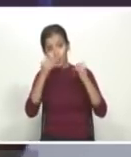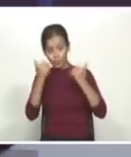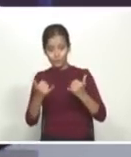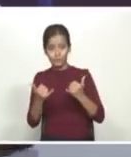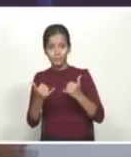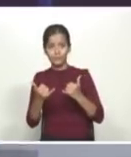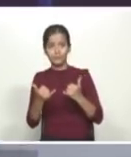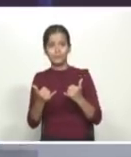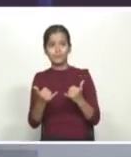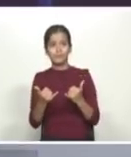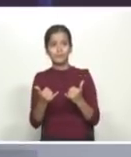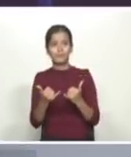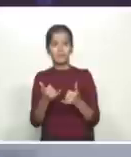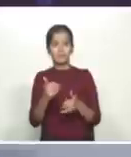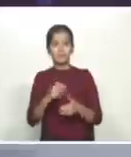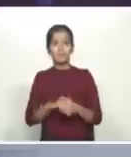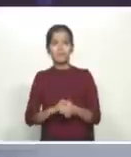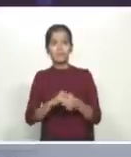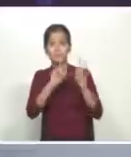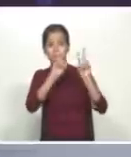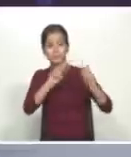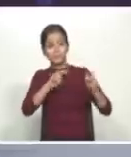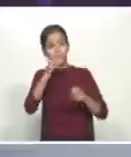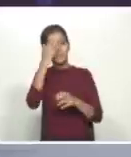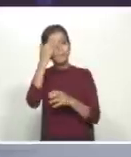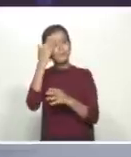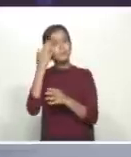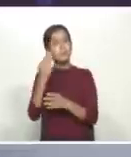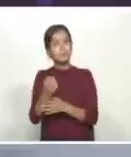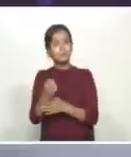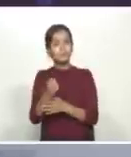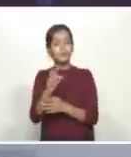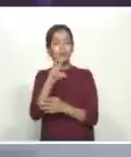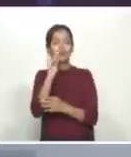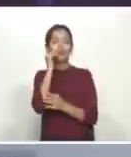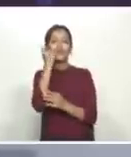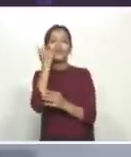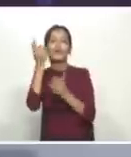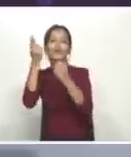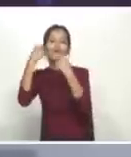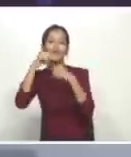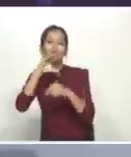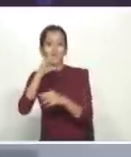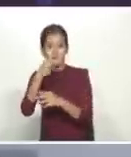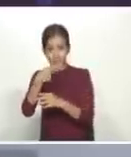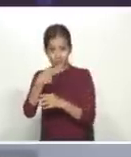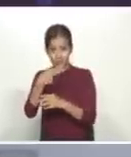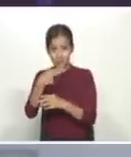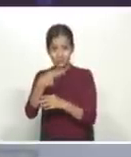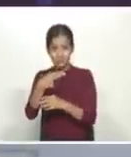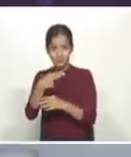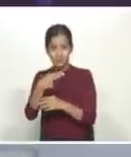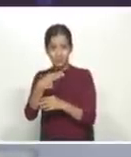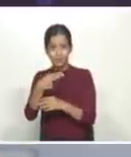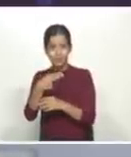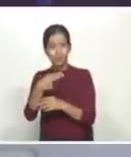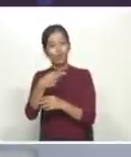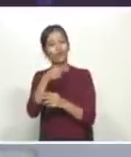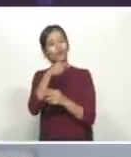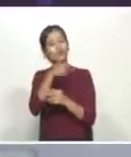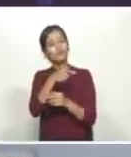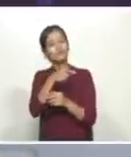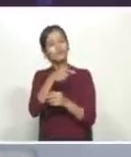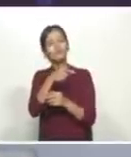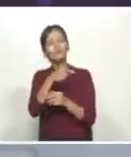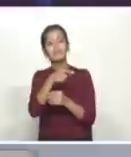mí. Investigue por qué no quería entrar la Sisi. Eso es bien importante. ¿Y qué hay detrás de